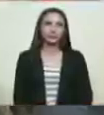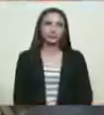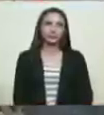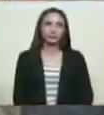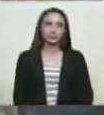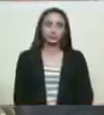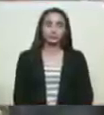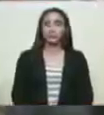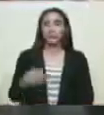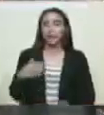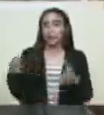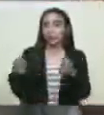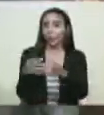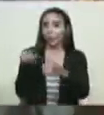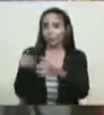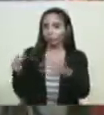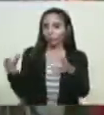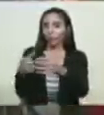La oligarquía